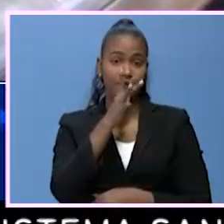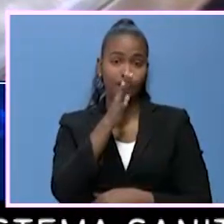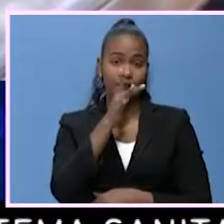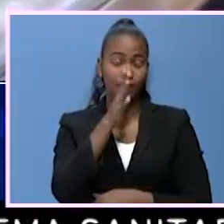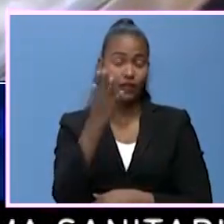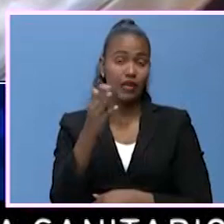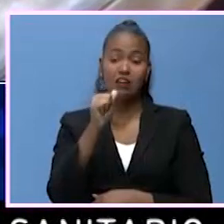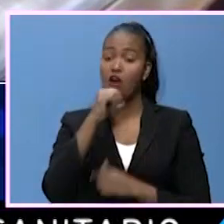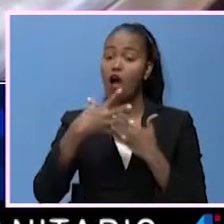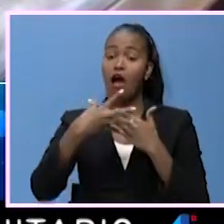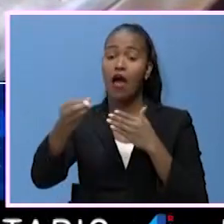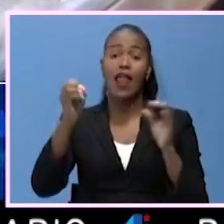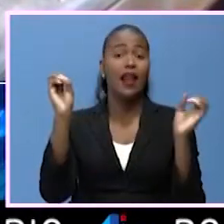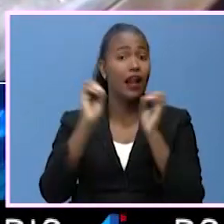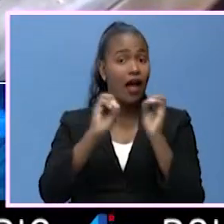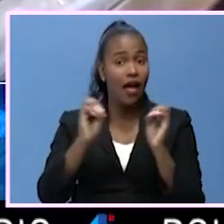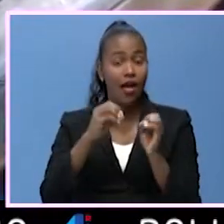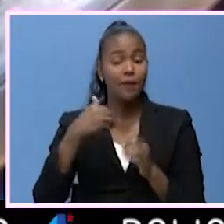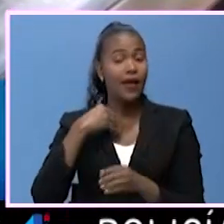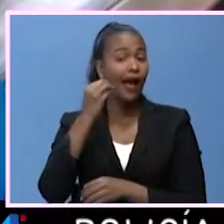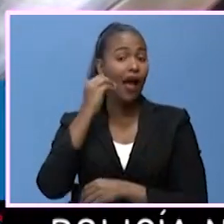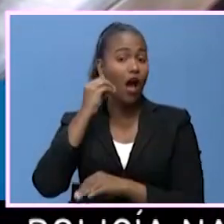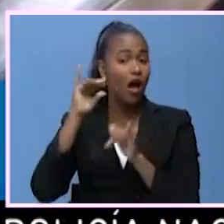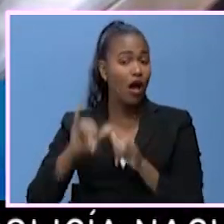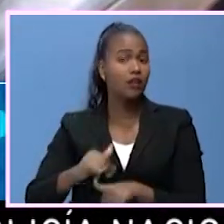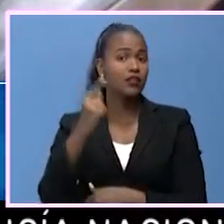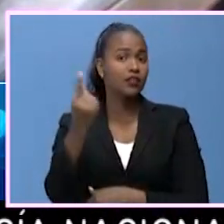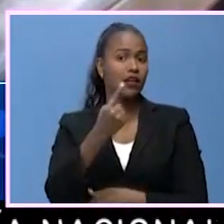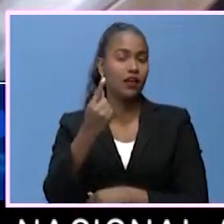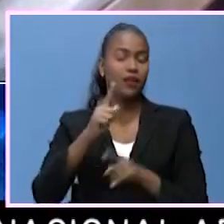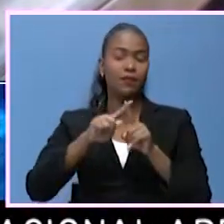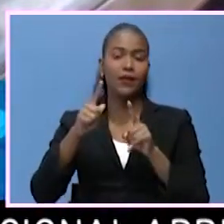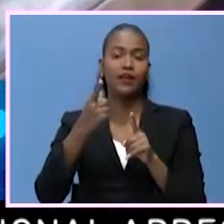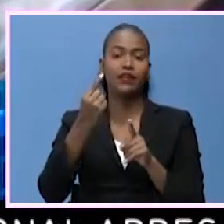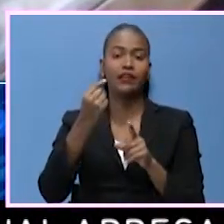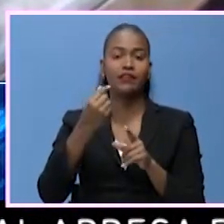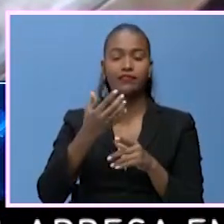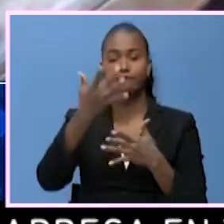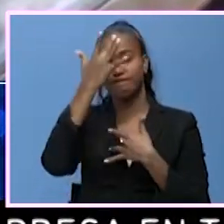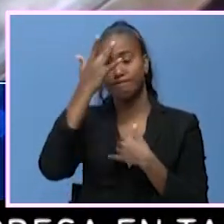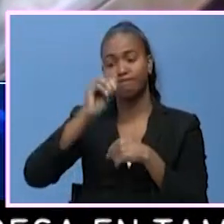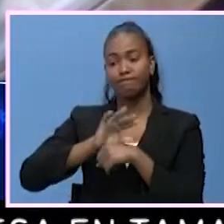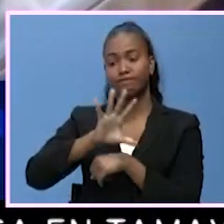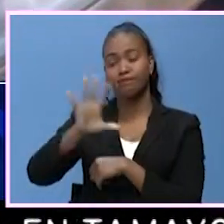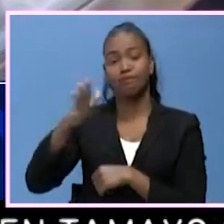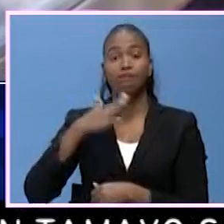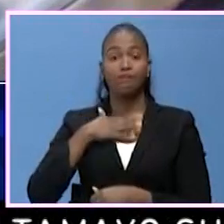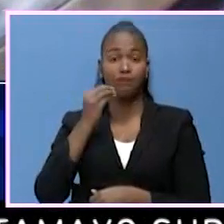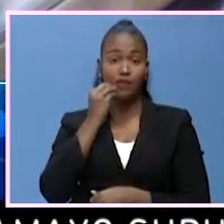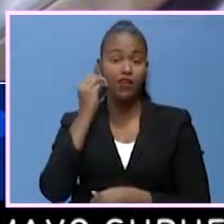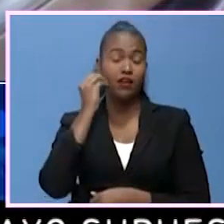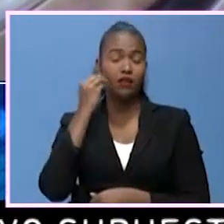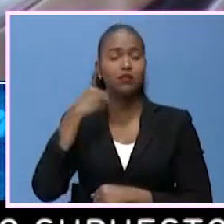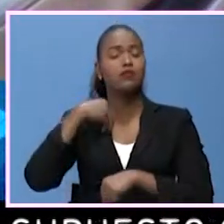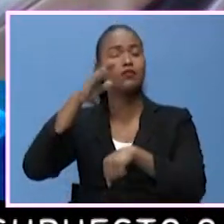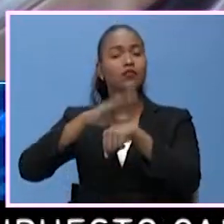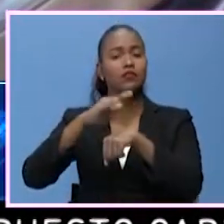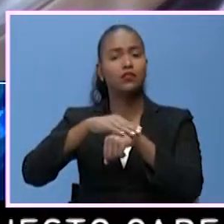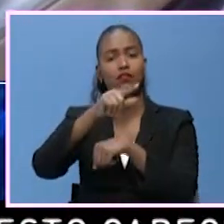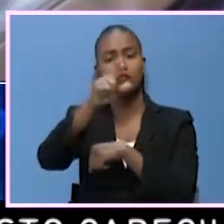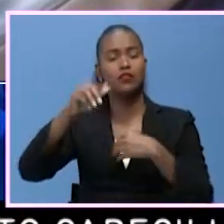mi madre no salía a ninguna parte. Mas sin embargo, el virus se lo llevaron a la casa. Yo le exhorto a